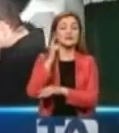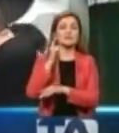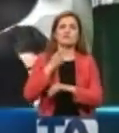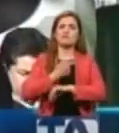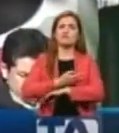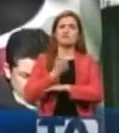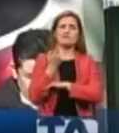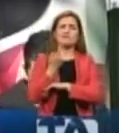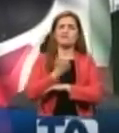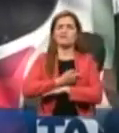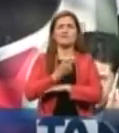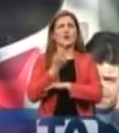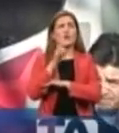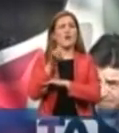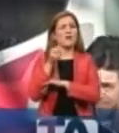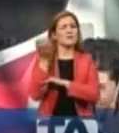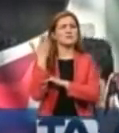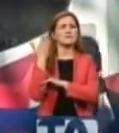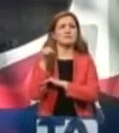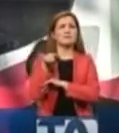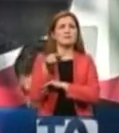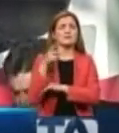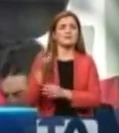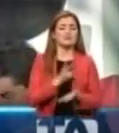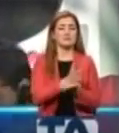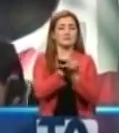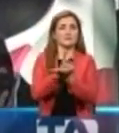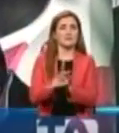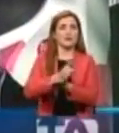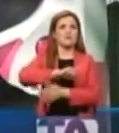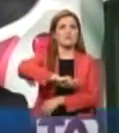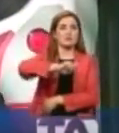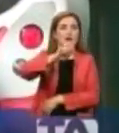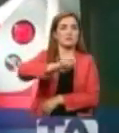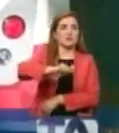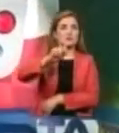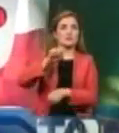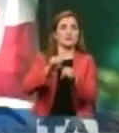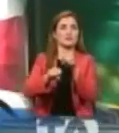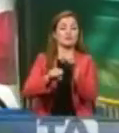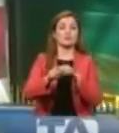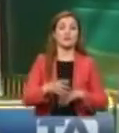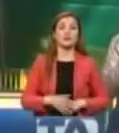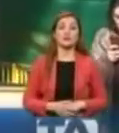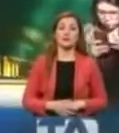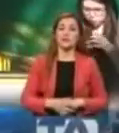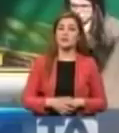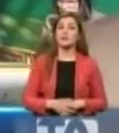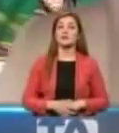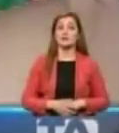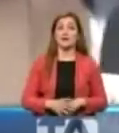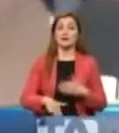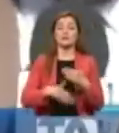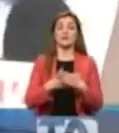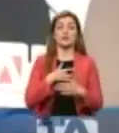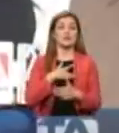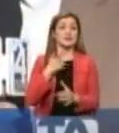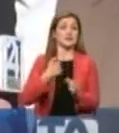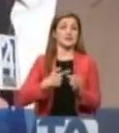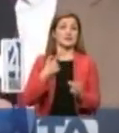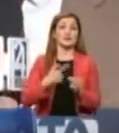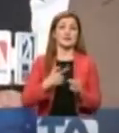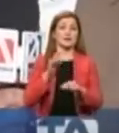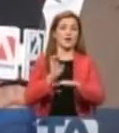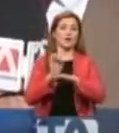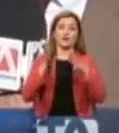muy poquitos días y lamentablemente lo dejaron así, de esta forma. Es un acto que indigna a todos los quiteños y a todos